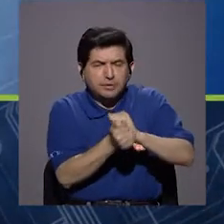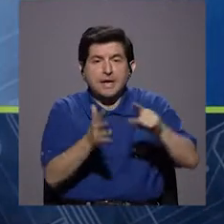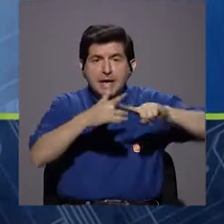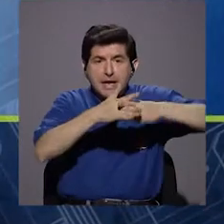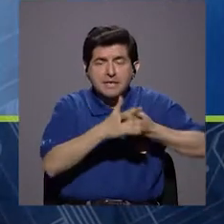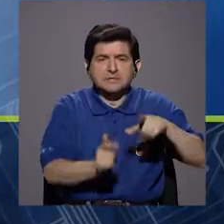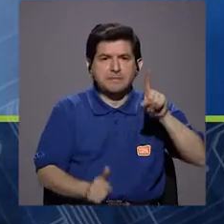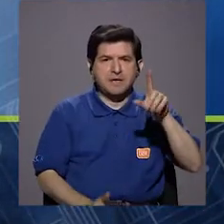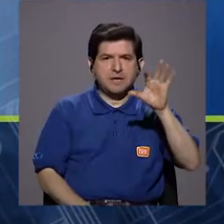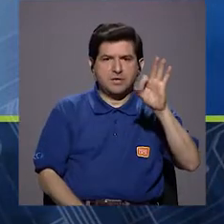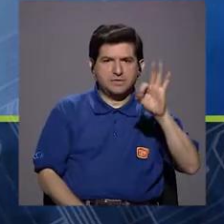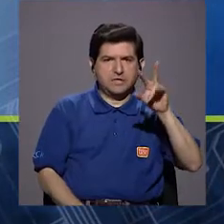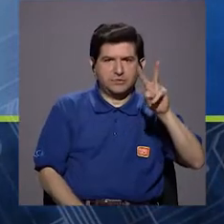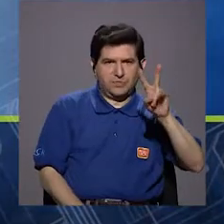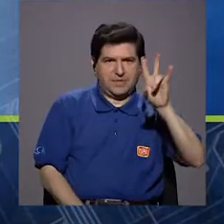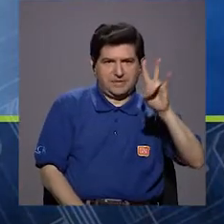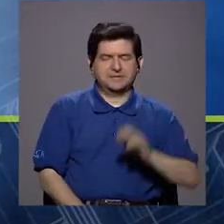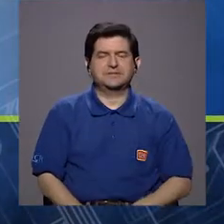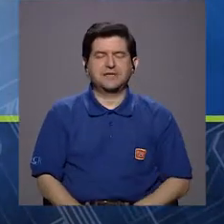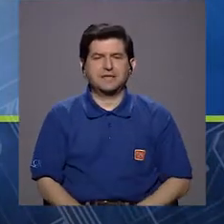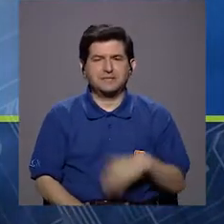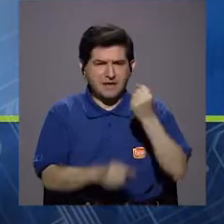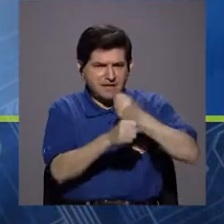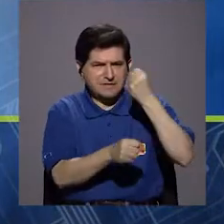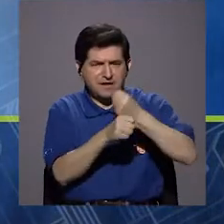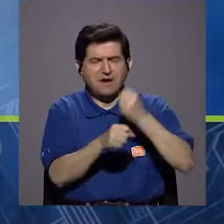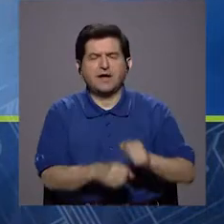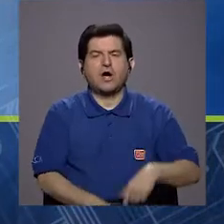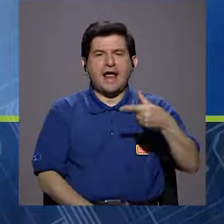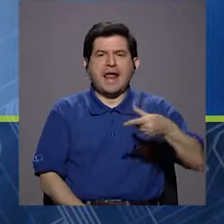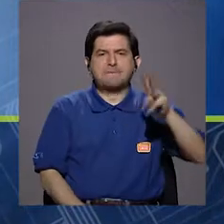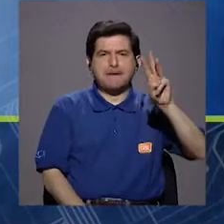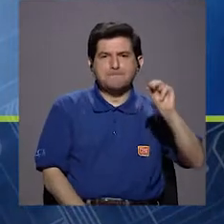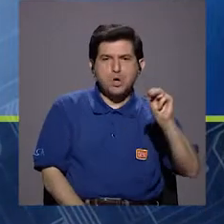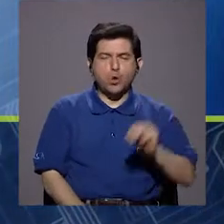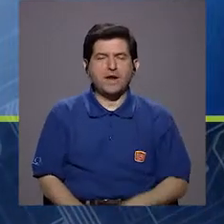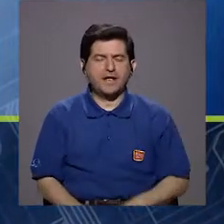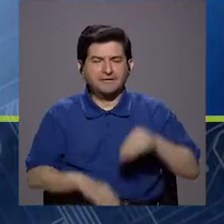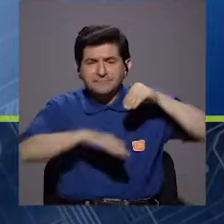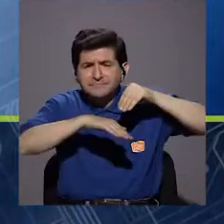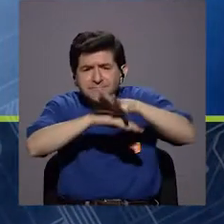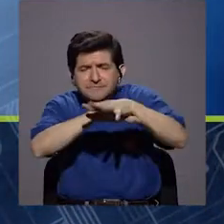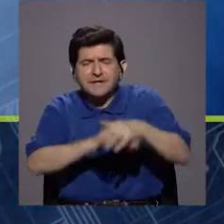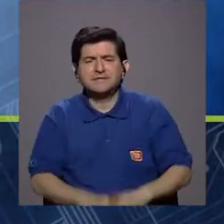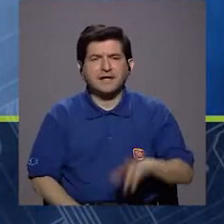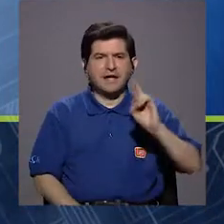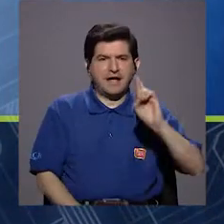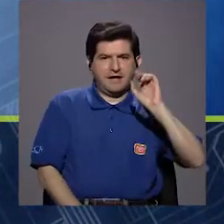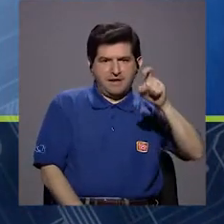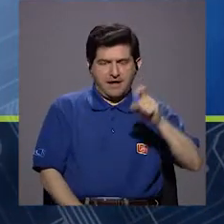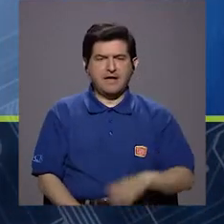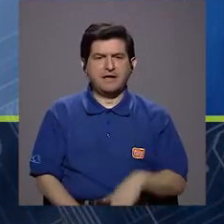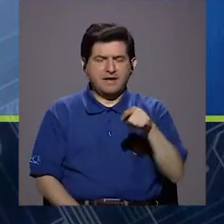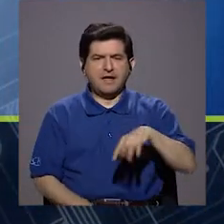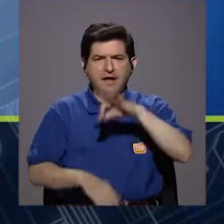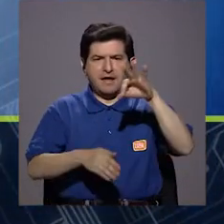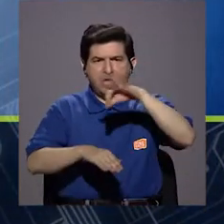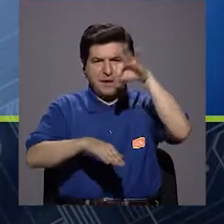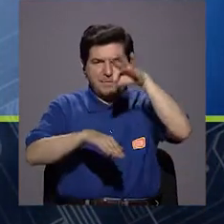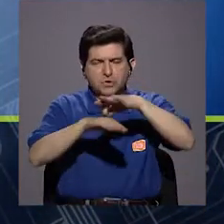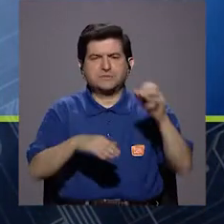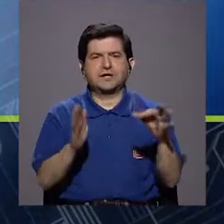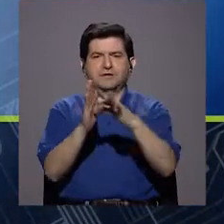sobre mutaciones se iniciaron en 1927 con los trabajos de herman miller acerca de los efectos de los rayos x-